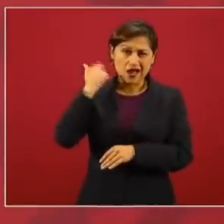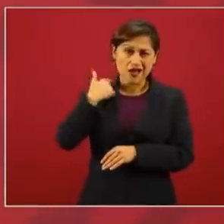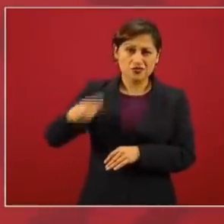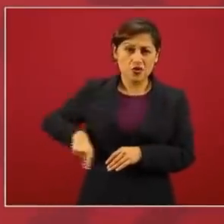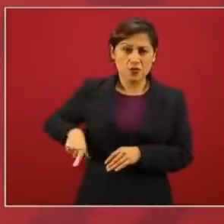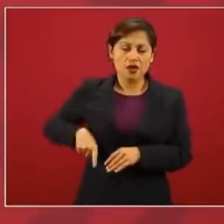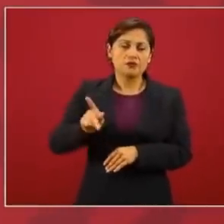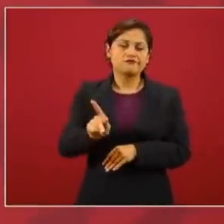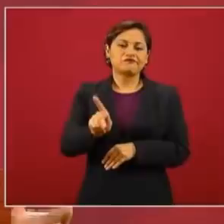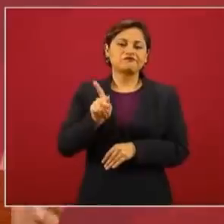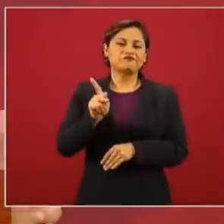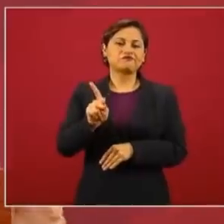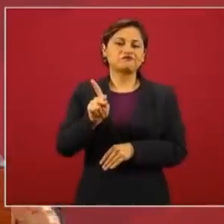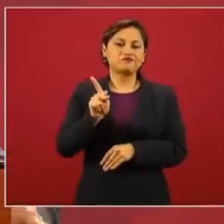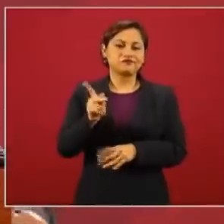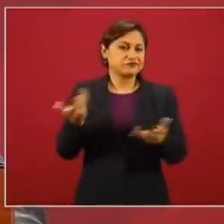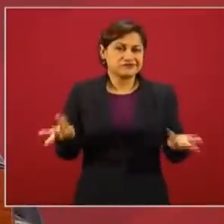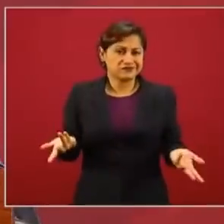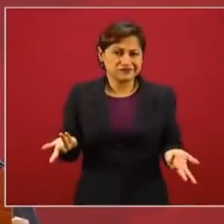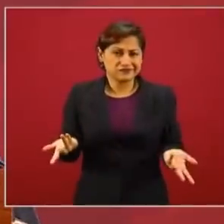No había